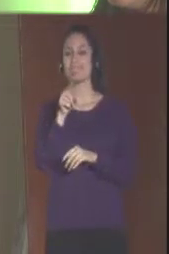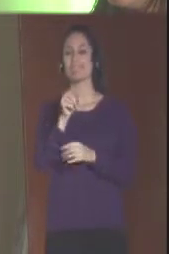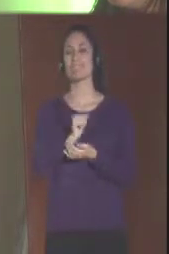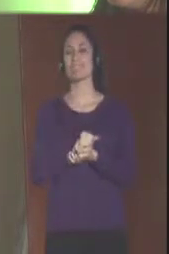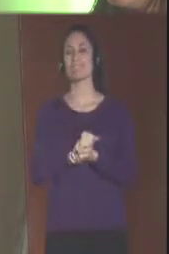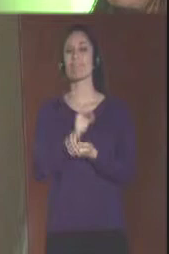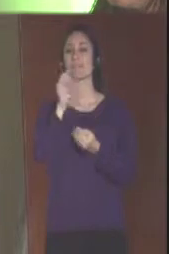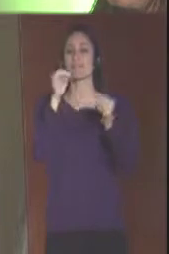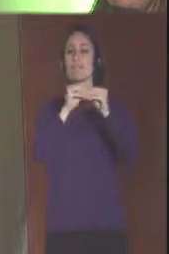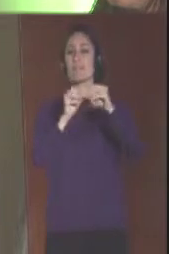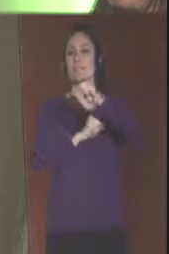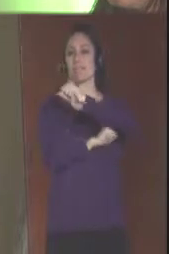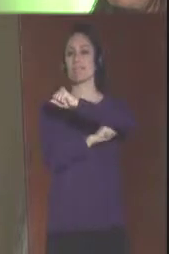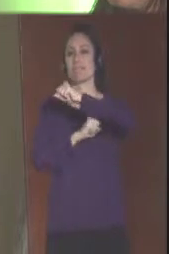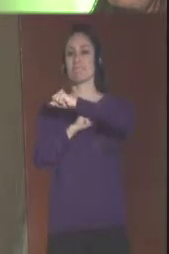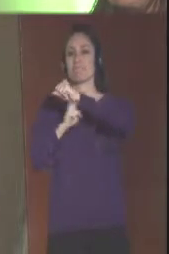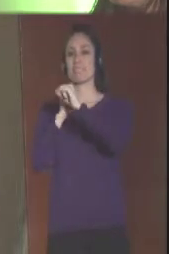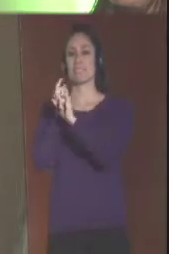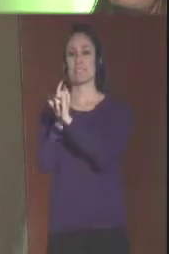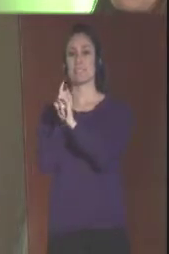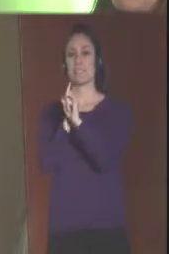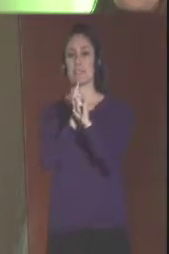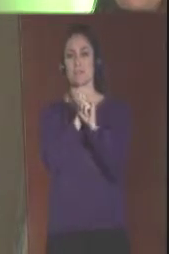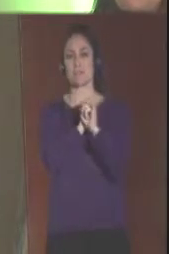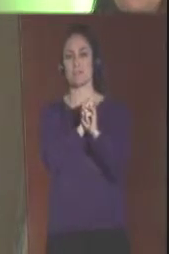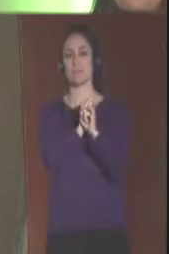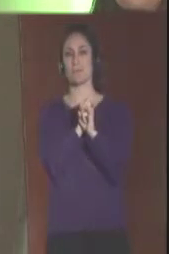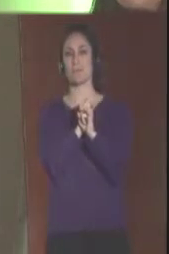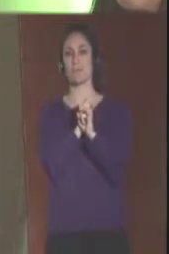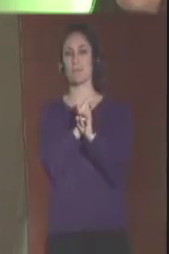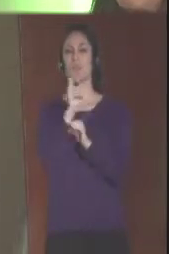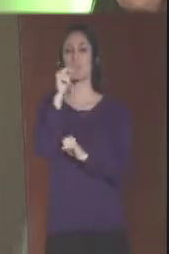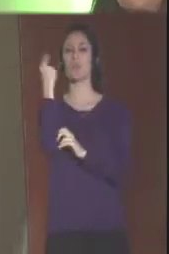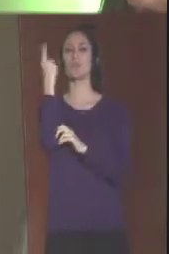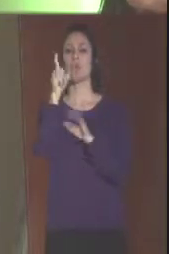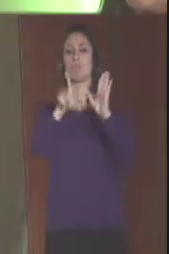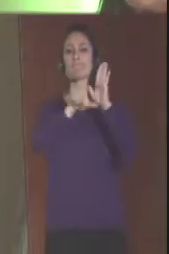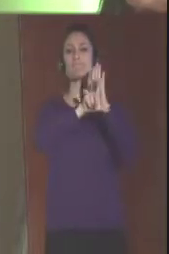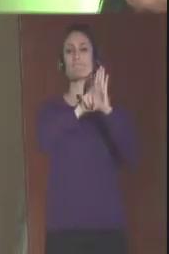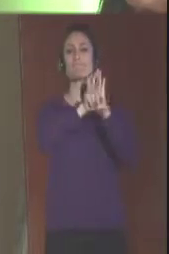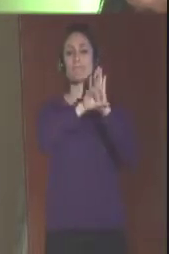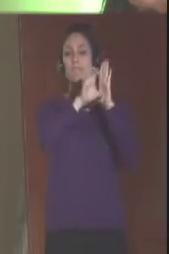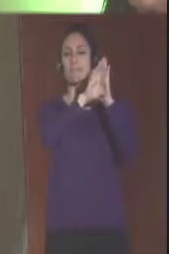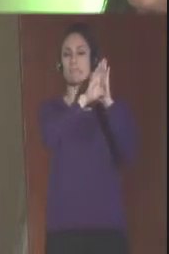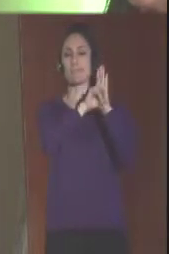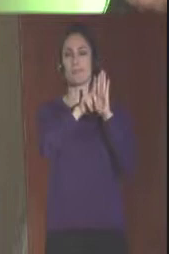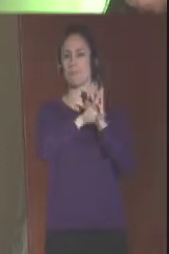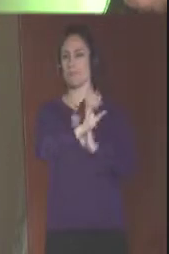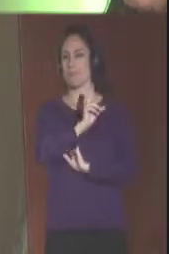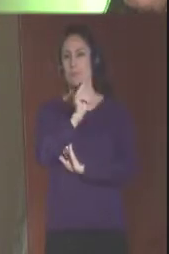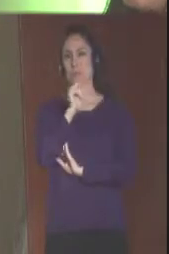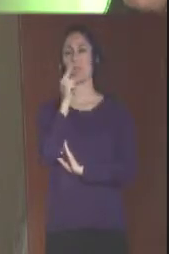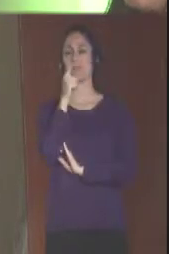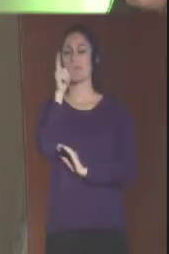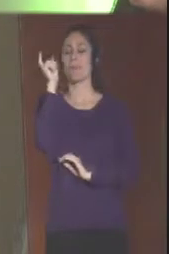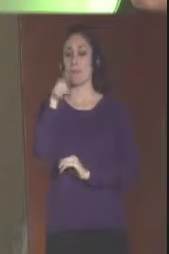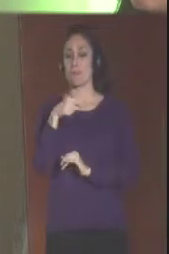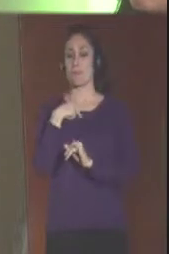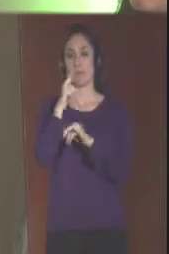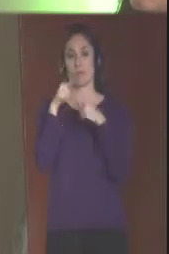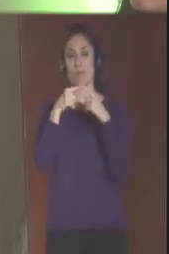es fortalecer la institucionalidad, no solamente desde el punto de vista legal, constitucional, sino que esa